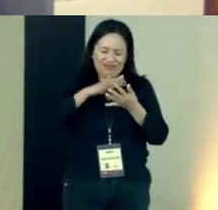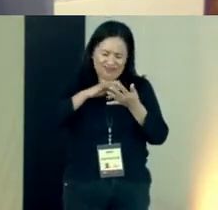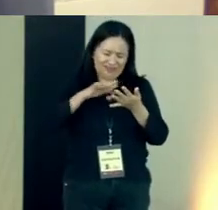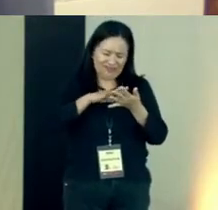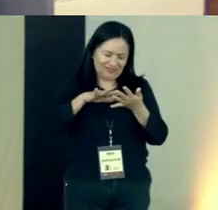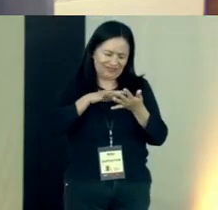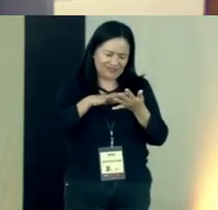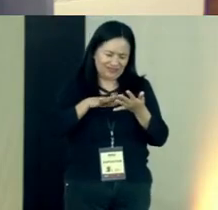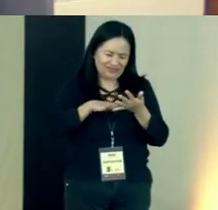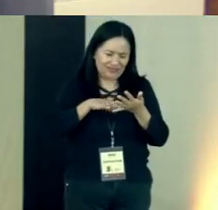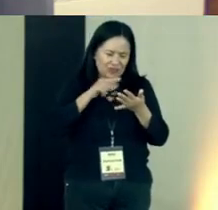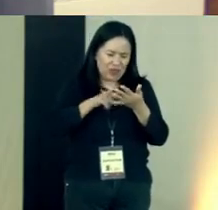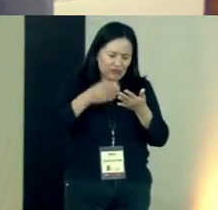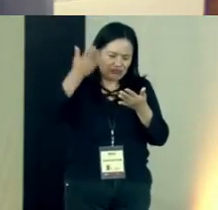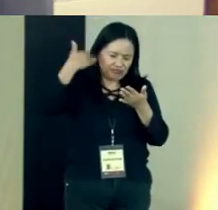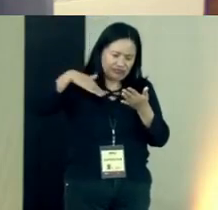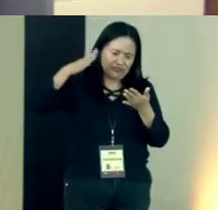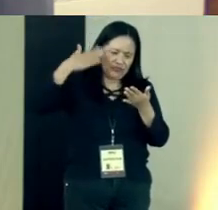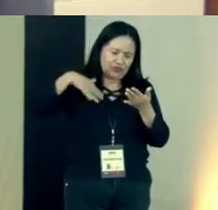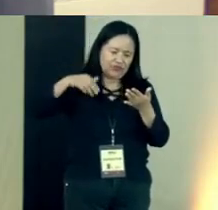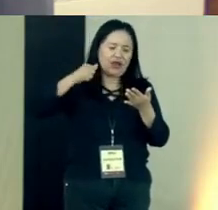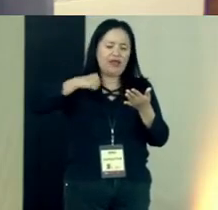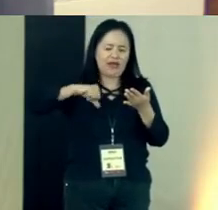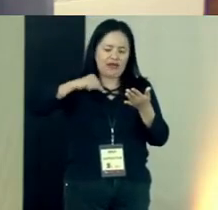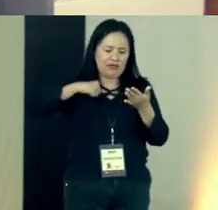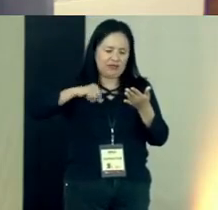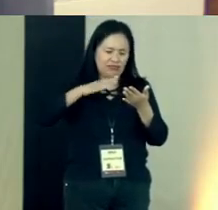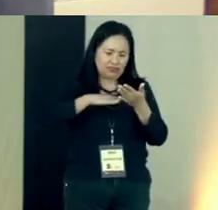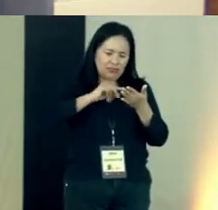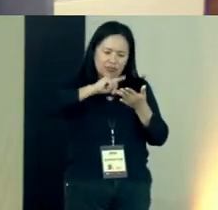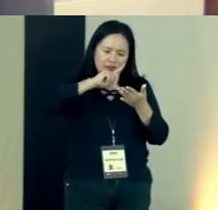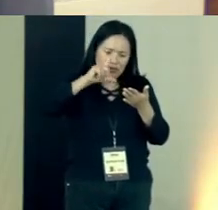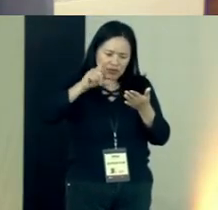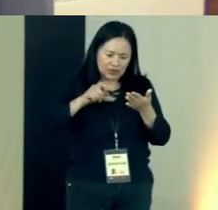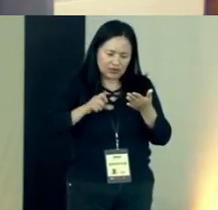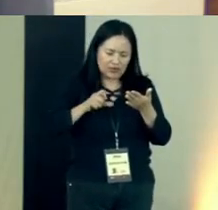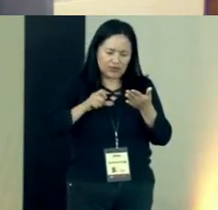pronto vamos al pasado, que nos explica un poco Paula en las notas, y de repente un